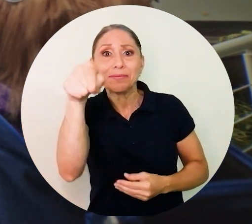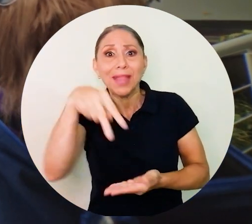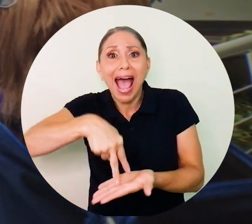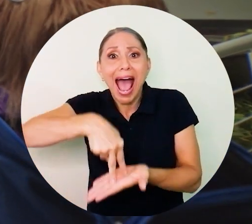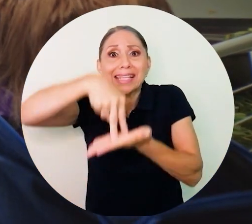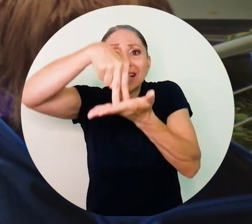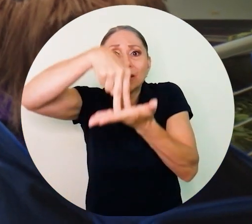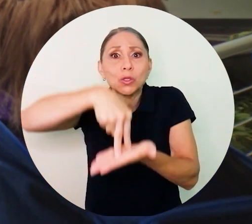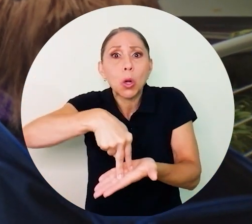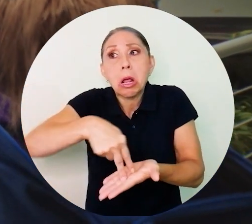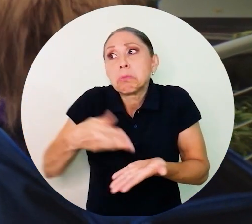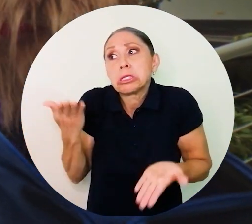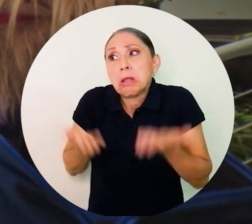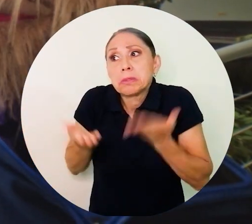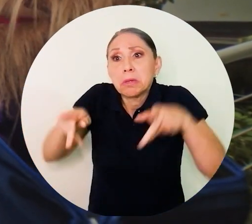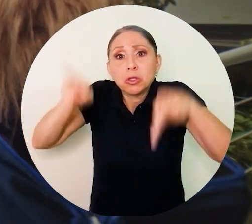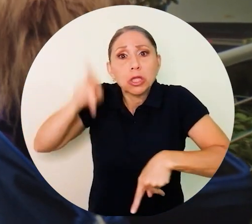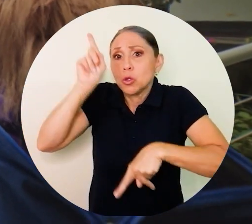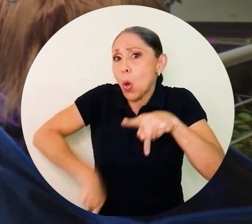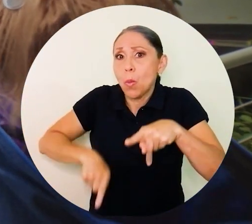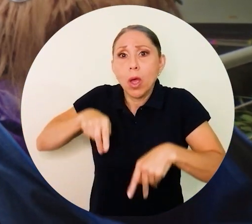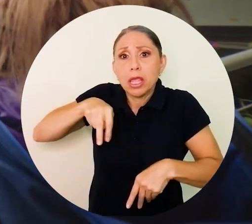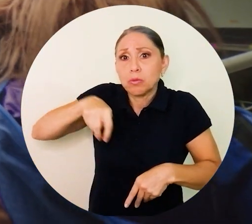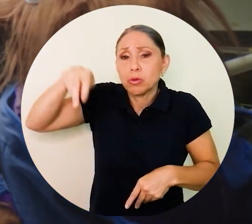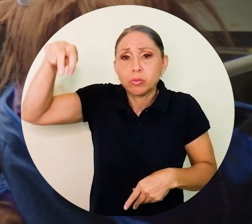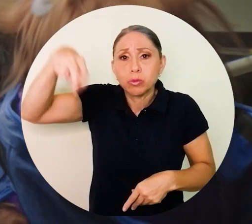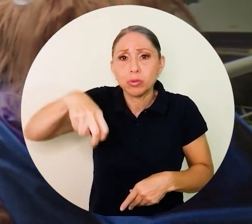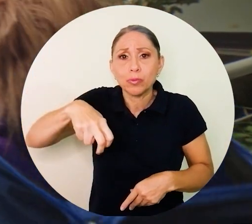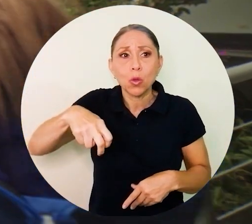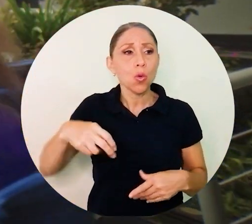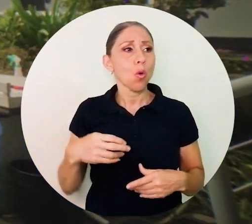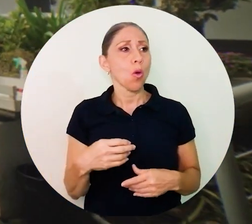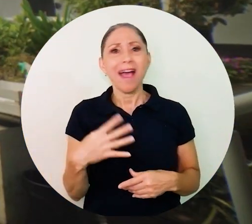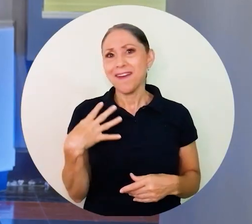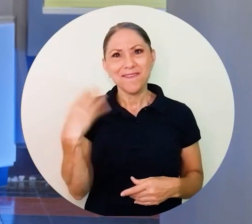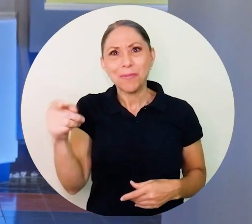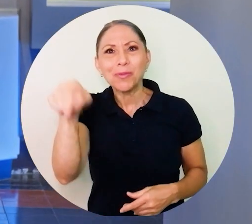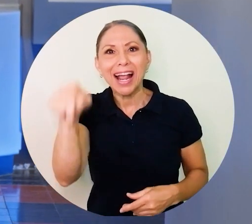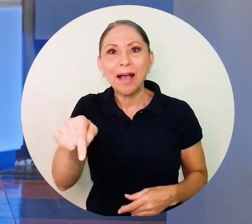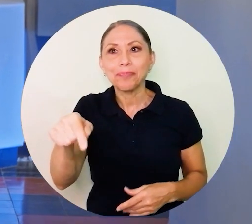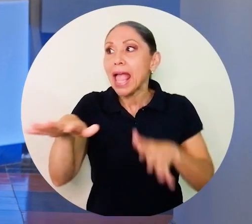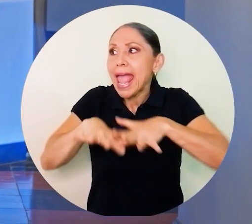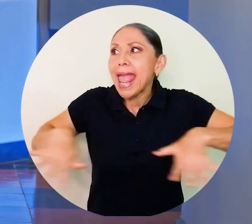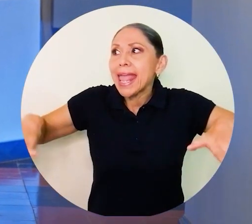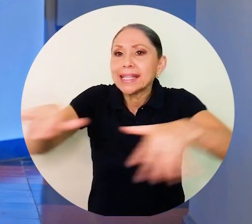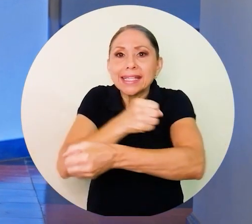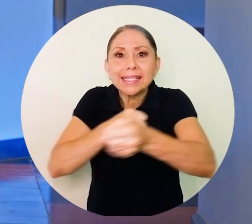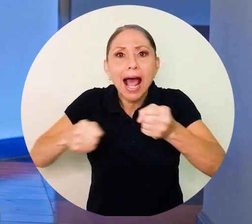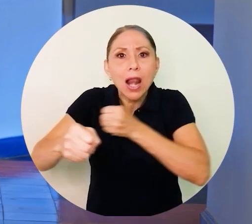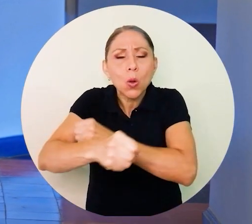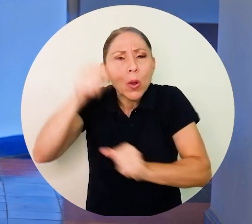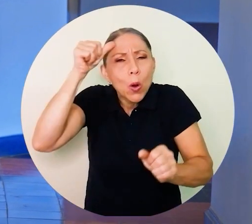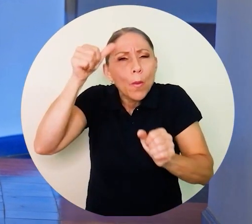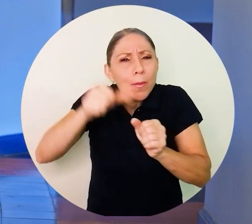las personas no pueden usar las escaleras. ¡Wow! ¡Vamos por acá! En este salón está la conmemoración de